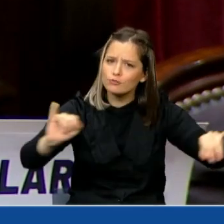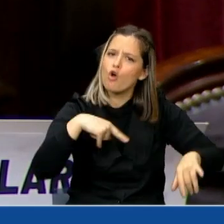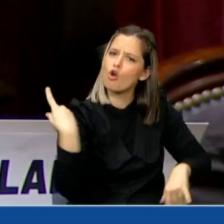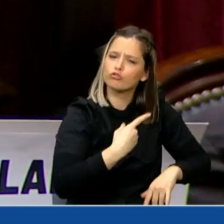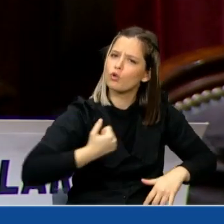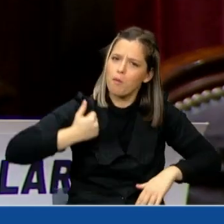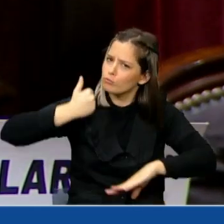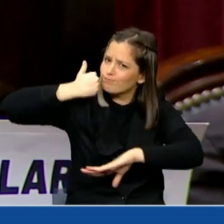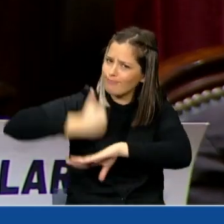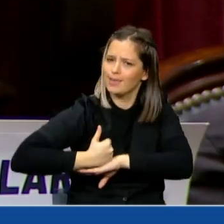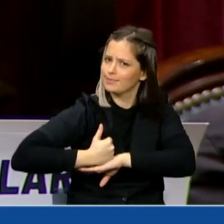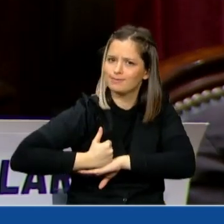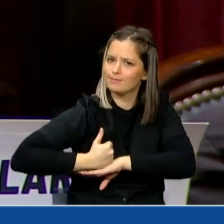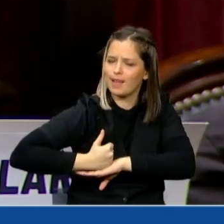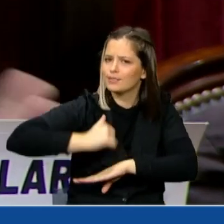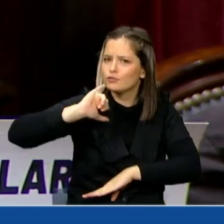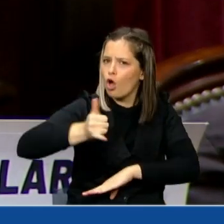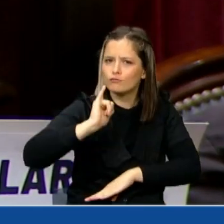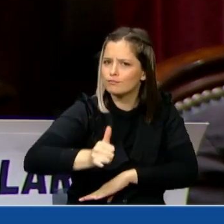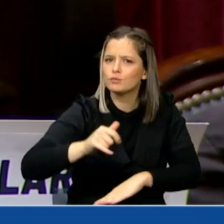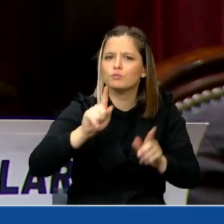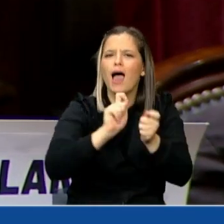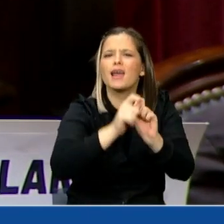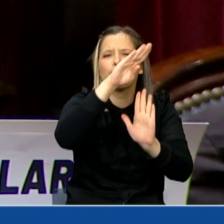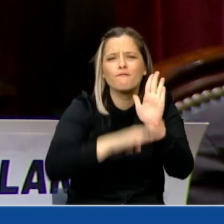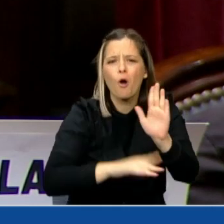terminar con esta reforma totalitaria.